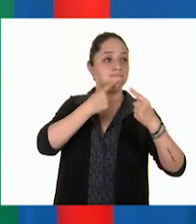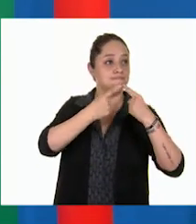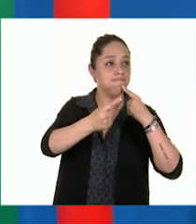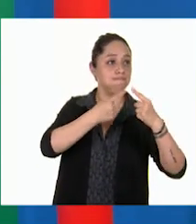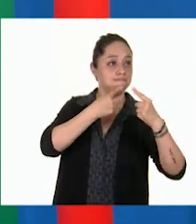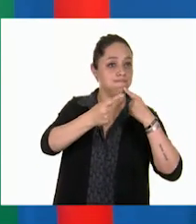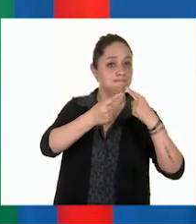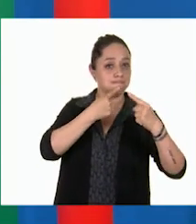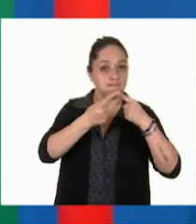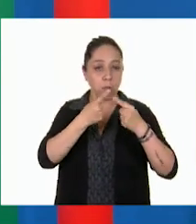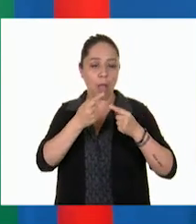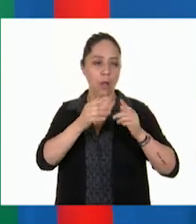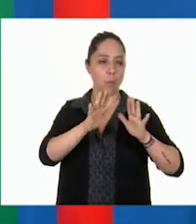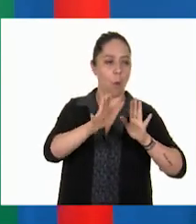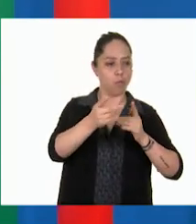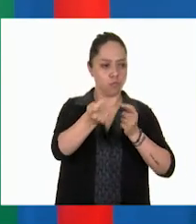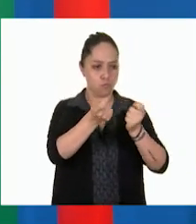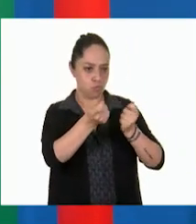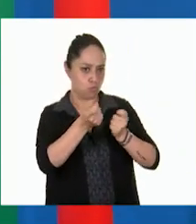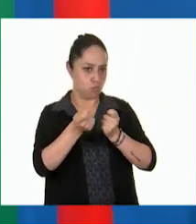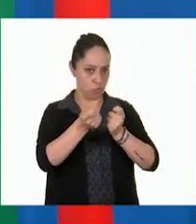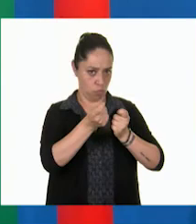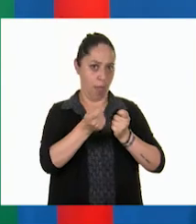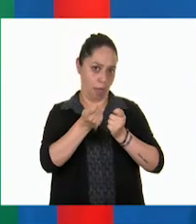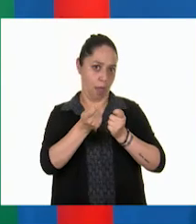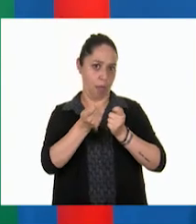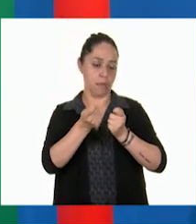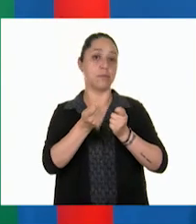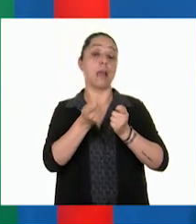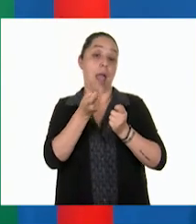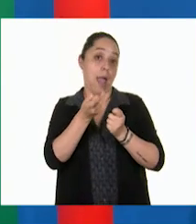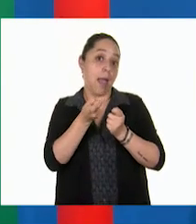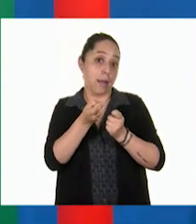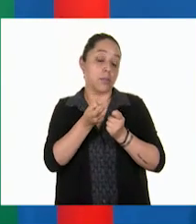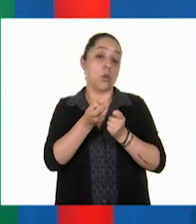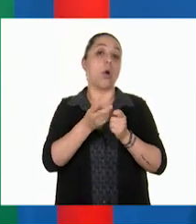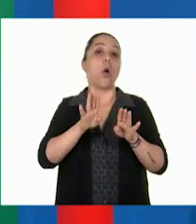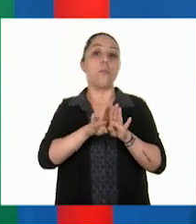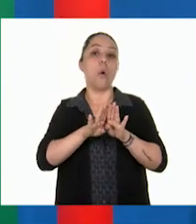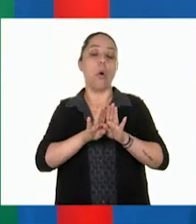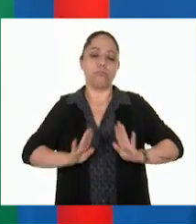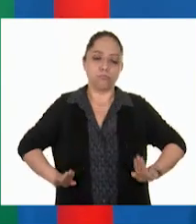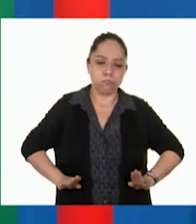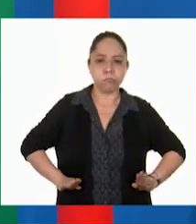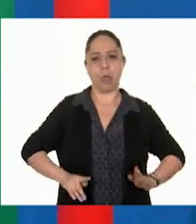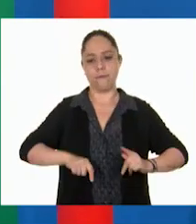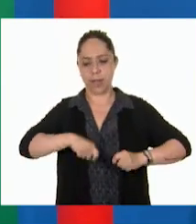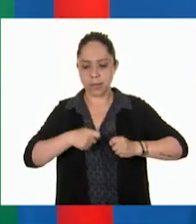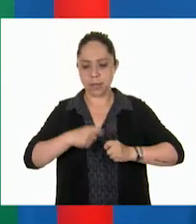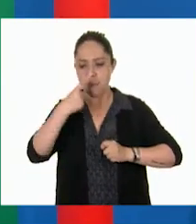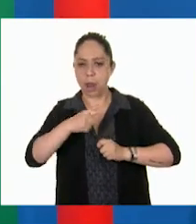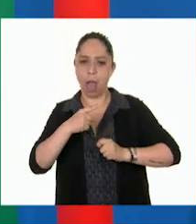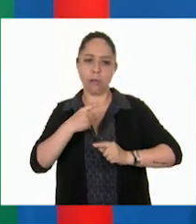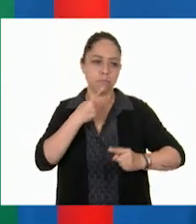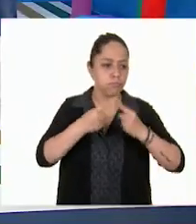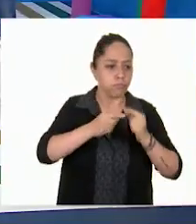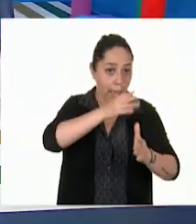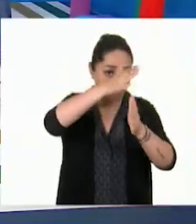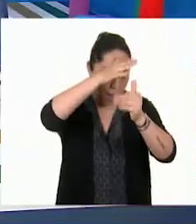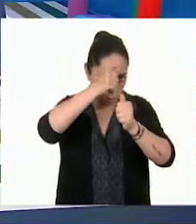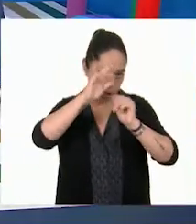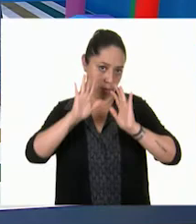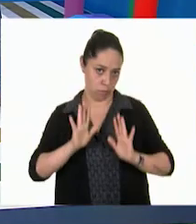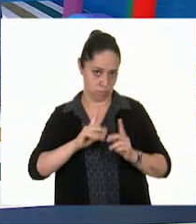primera estrategia, ¿no? Ya que, bueno, es de gran importancia ceder y mostrarse flexible para establecer un acuerdo. Y